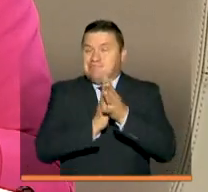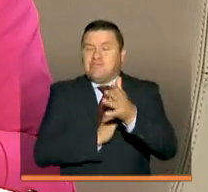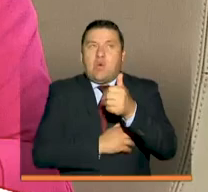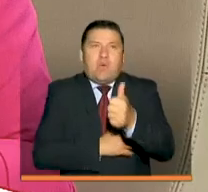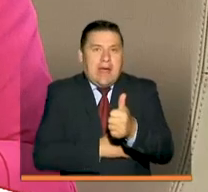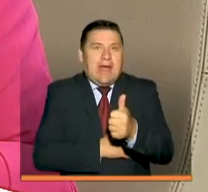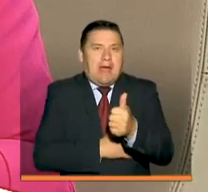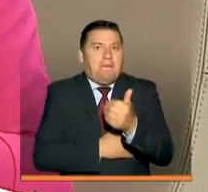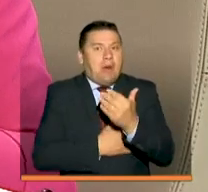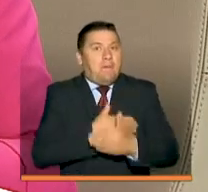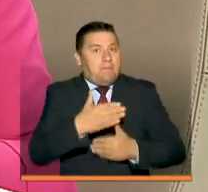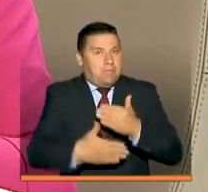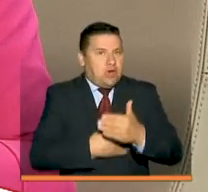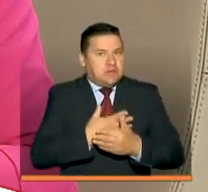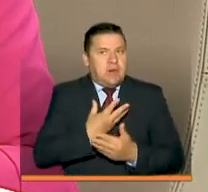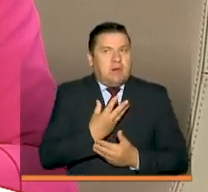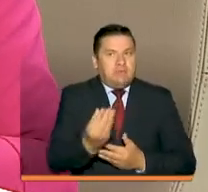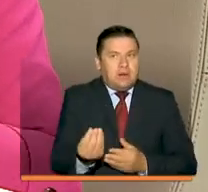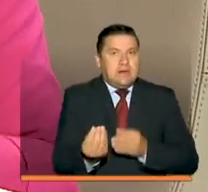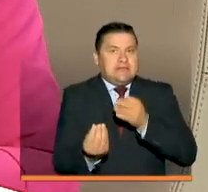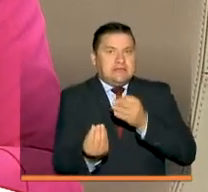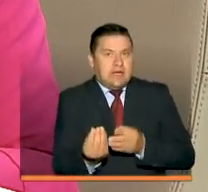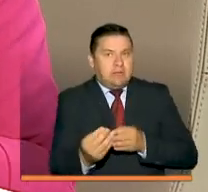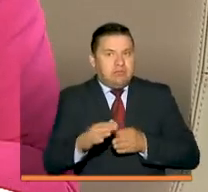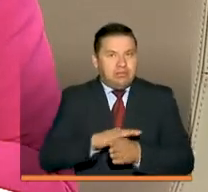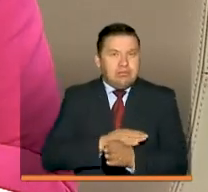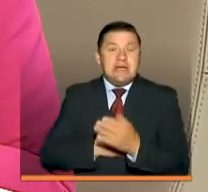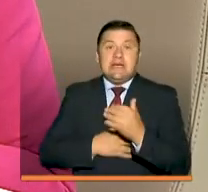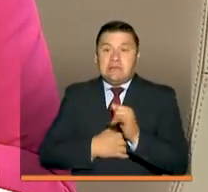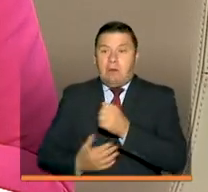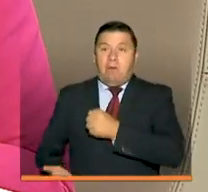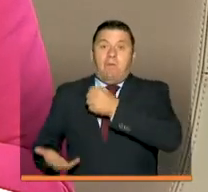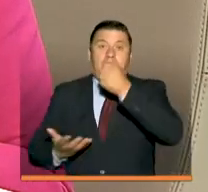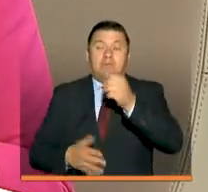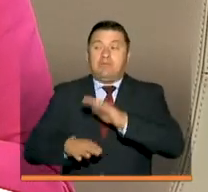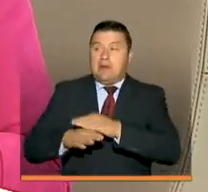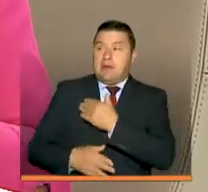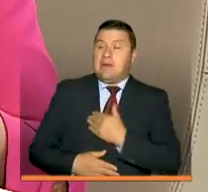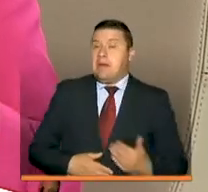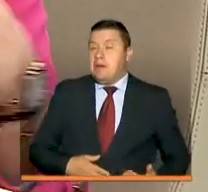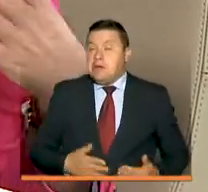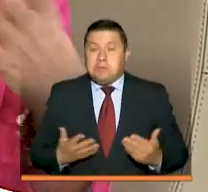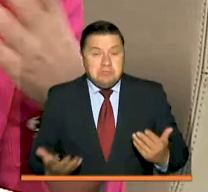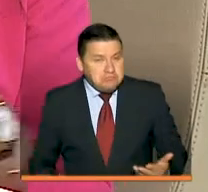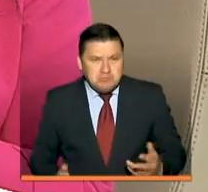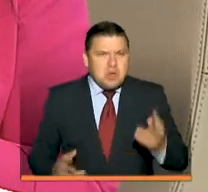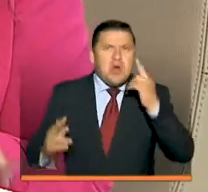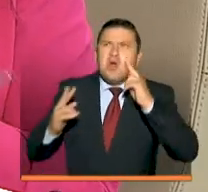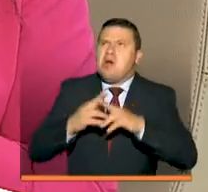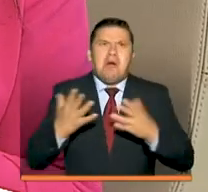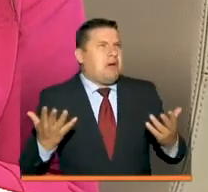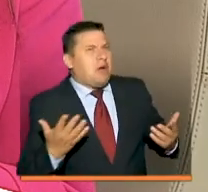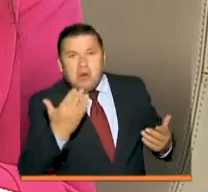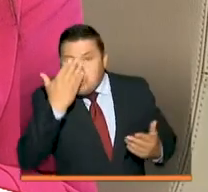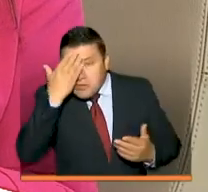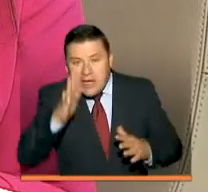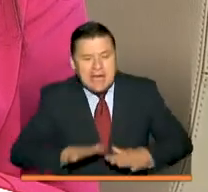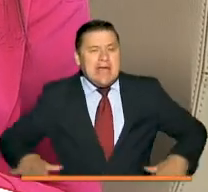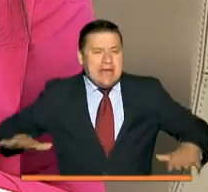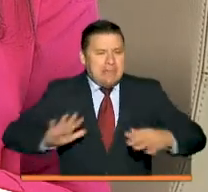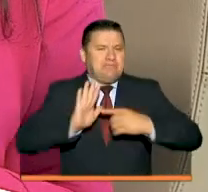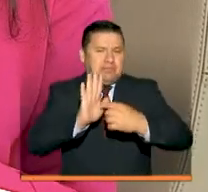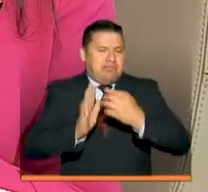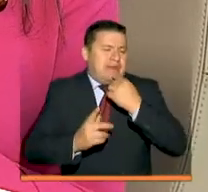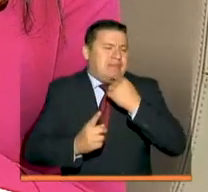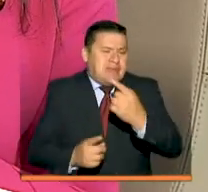ser gradual, progresivo y seguro, cuenta ya con los recursos. Presidente, esto de pronto no se conoce en todos los espacios y hay